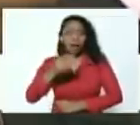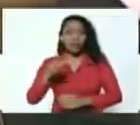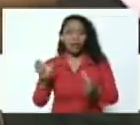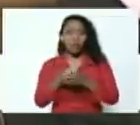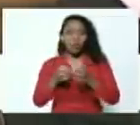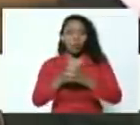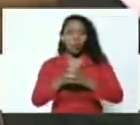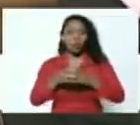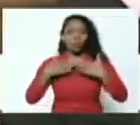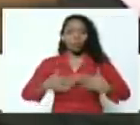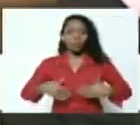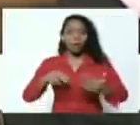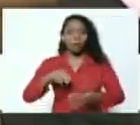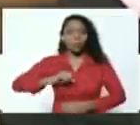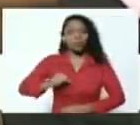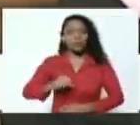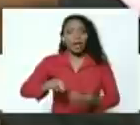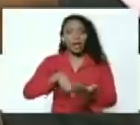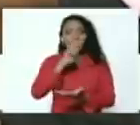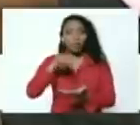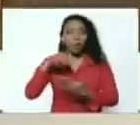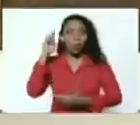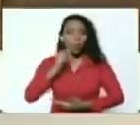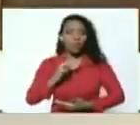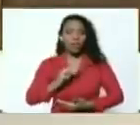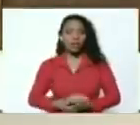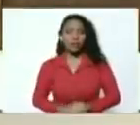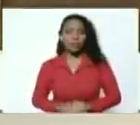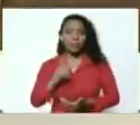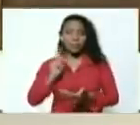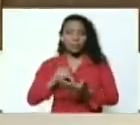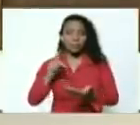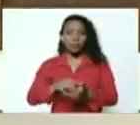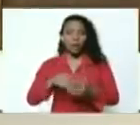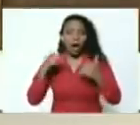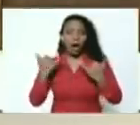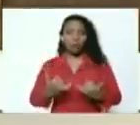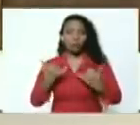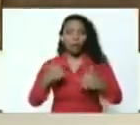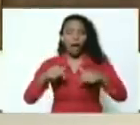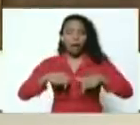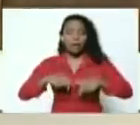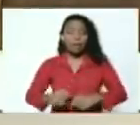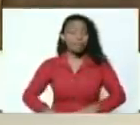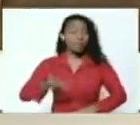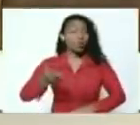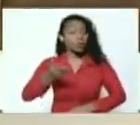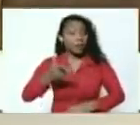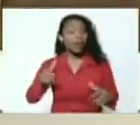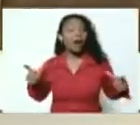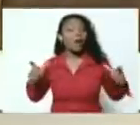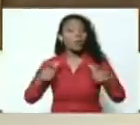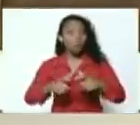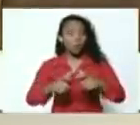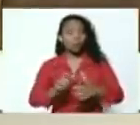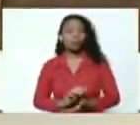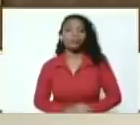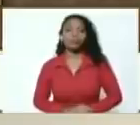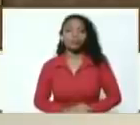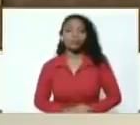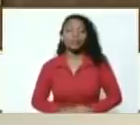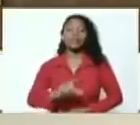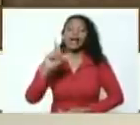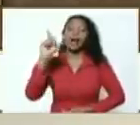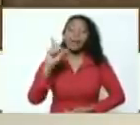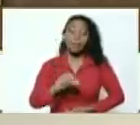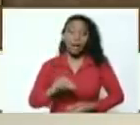Policía Nacional Bolivariana, la Policía Nacional Bolivariana presente en esta muy importante reunión. Y